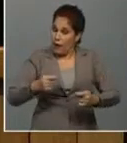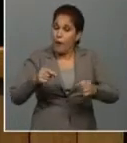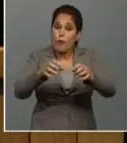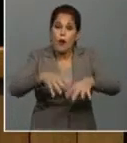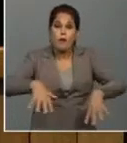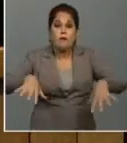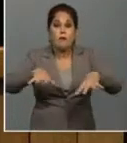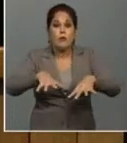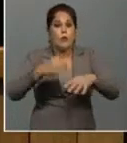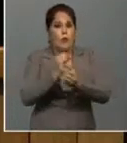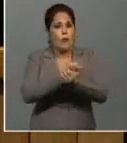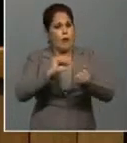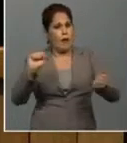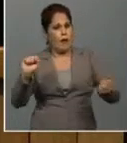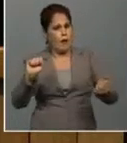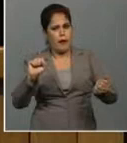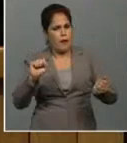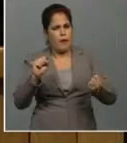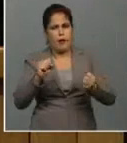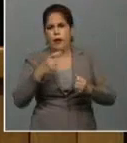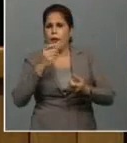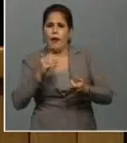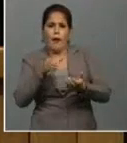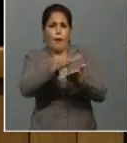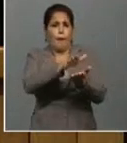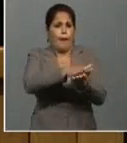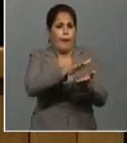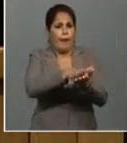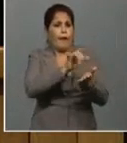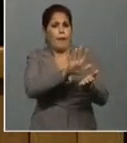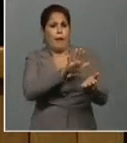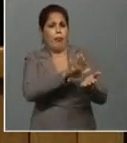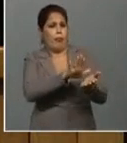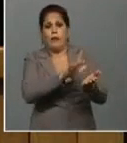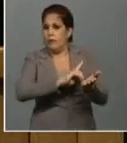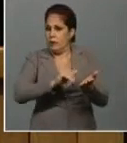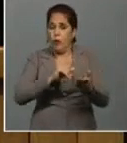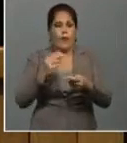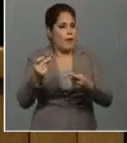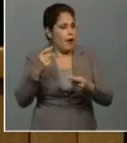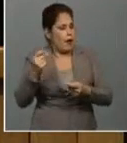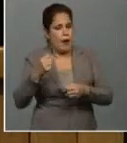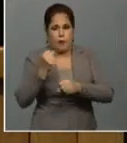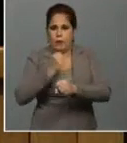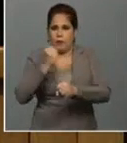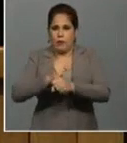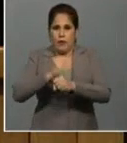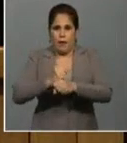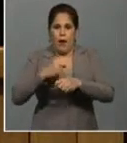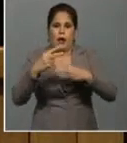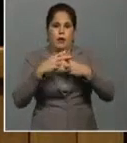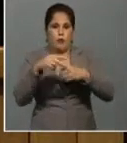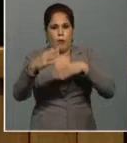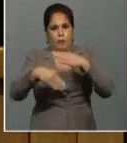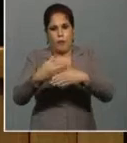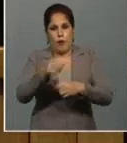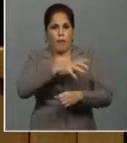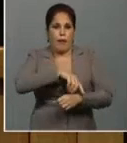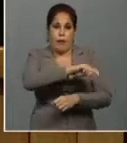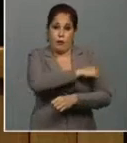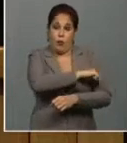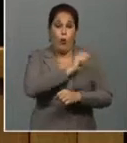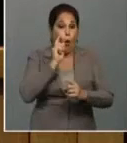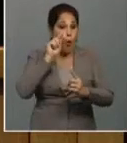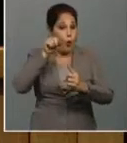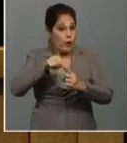entorno cada vez más libre de los gastos de burocratismo del centralismo excesivo y de la ineficiencia el éxito de esos